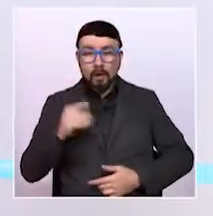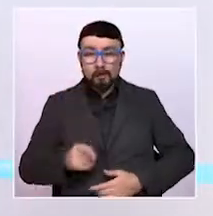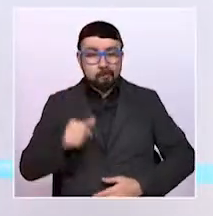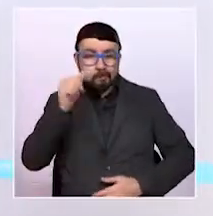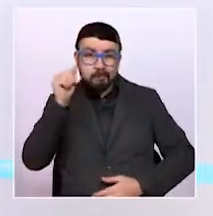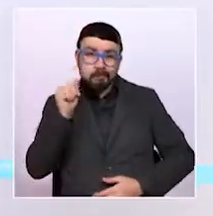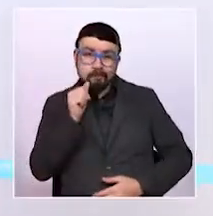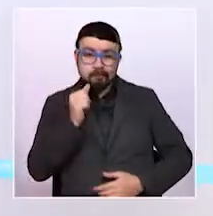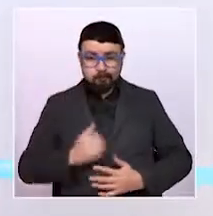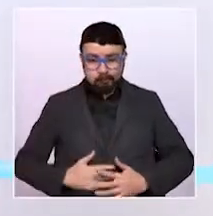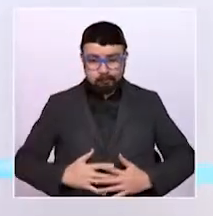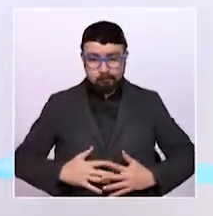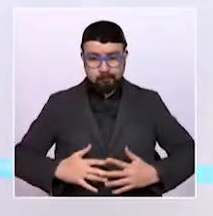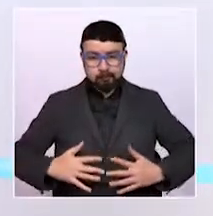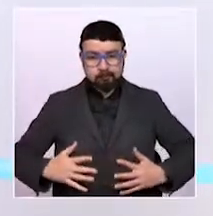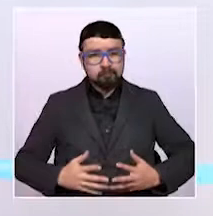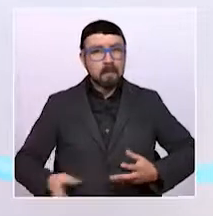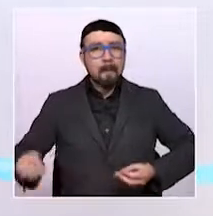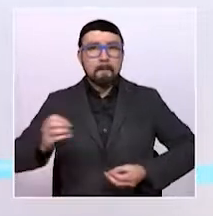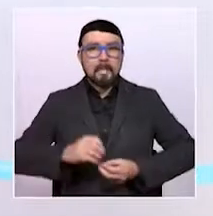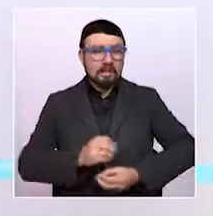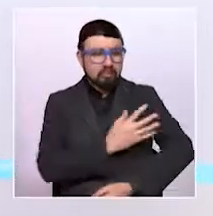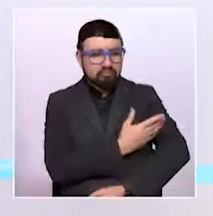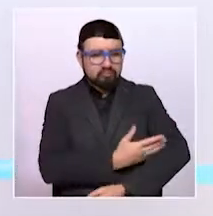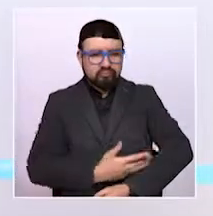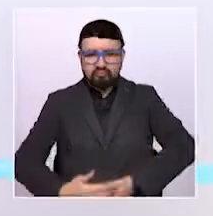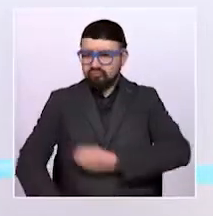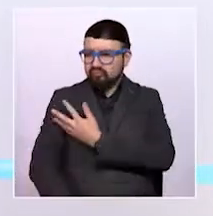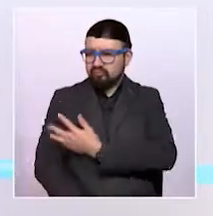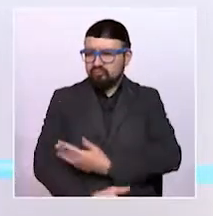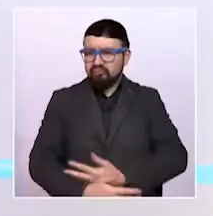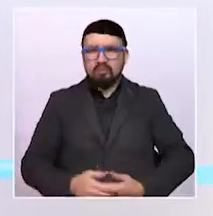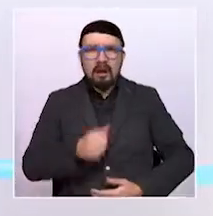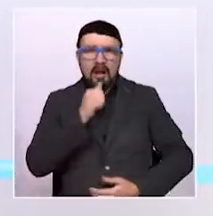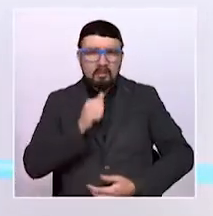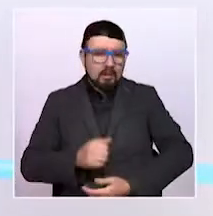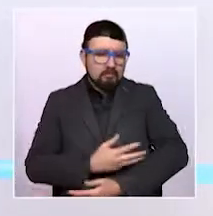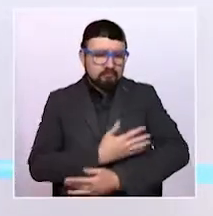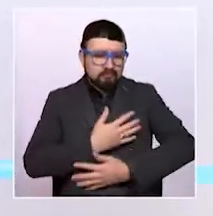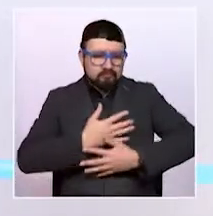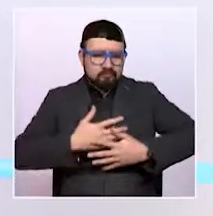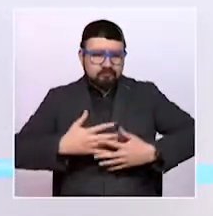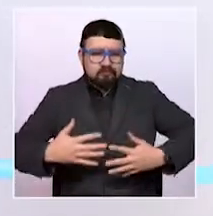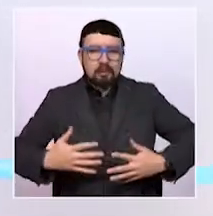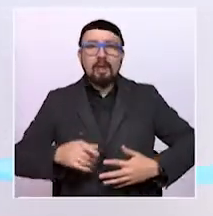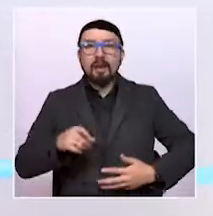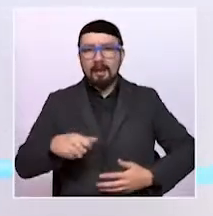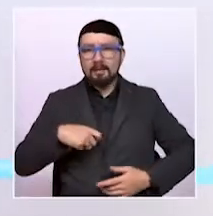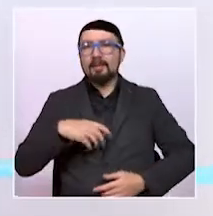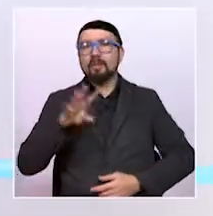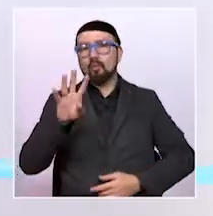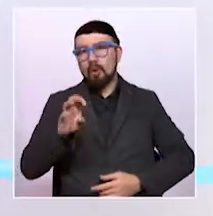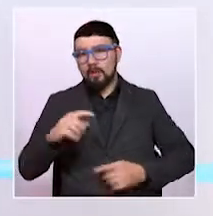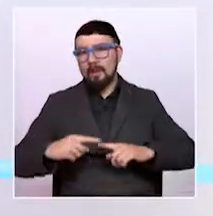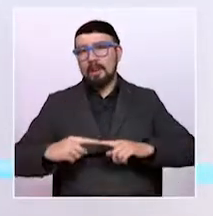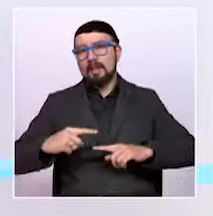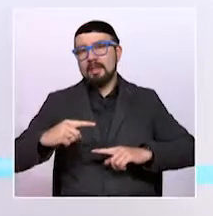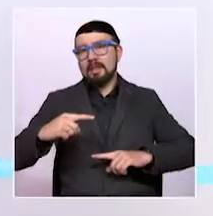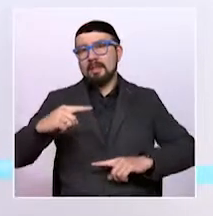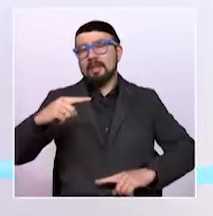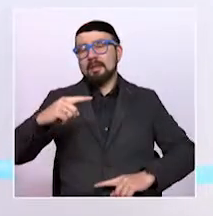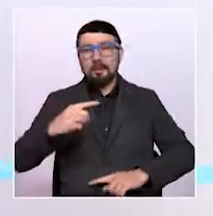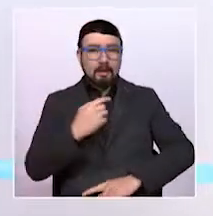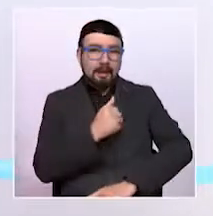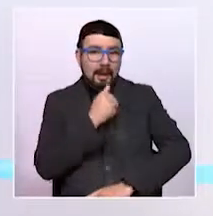y eso es lo que hace que tenga 8 o 9 litros de sangre pero esto además hace que la paciente durante el